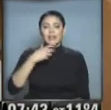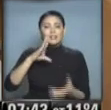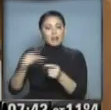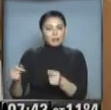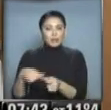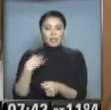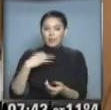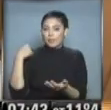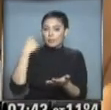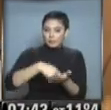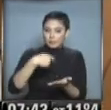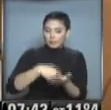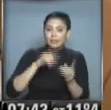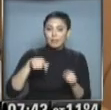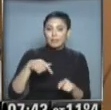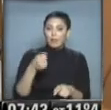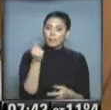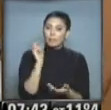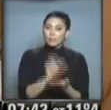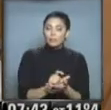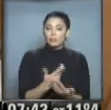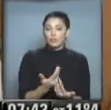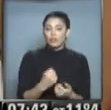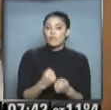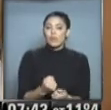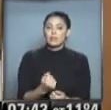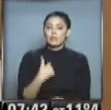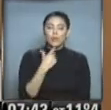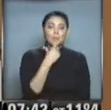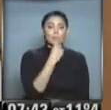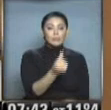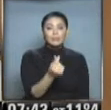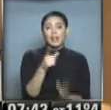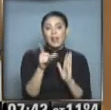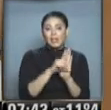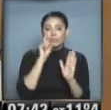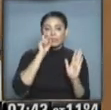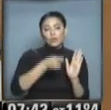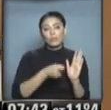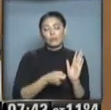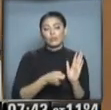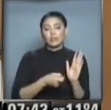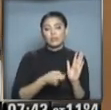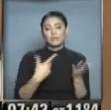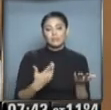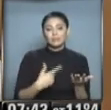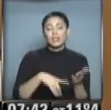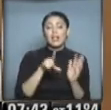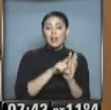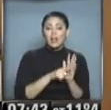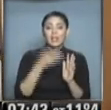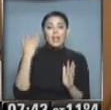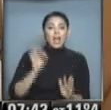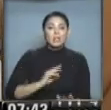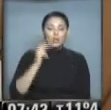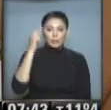mucho presupuesto yo tengo a un reclamo de que lamentablemente no se está implementando la ley como se debería la ley que en el